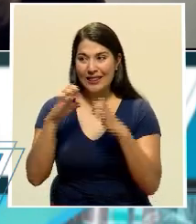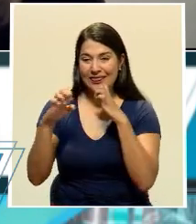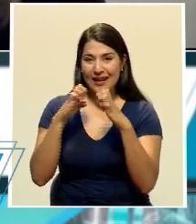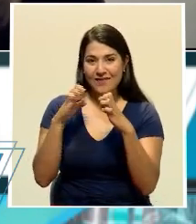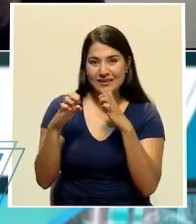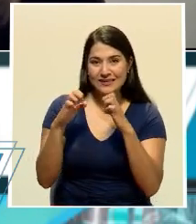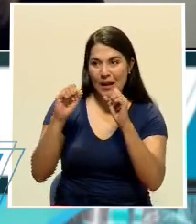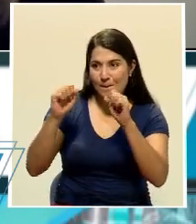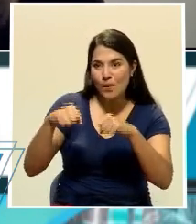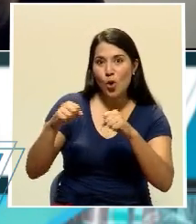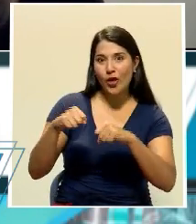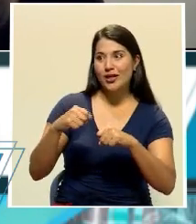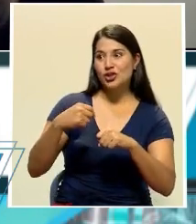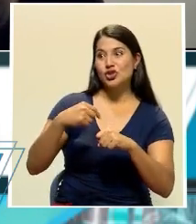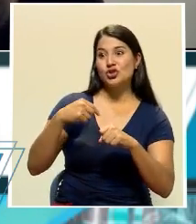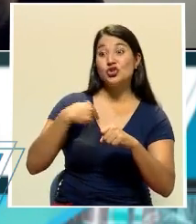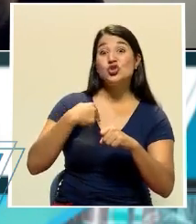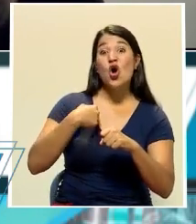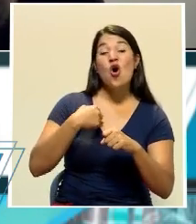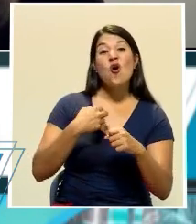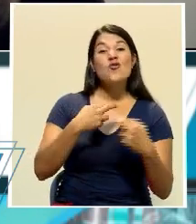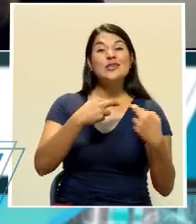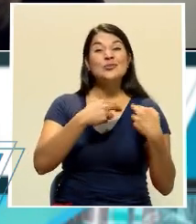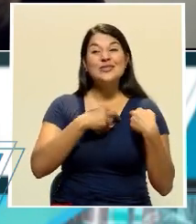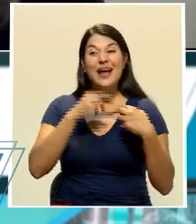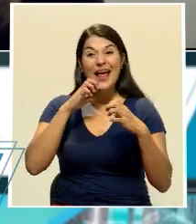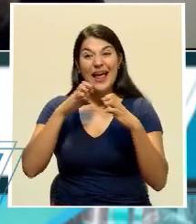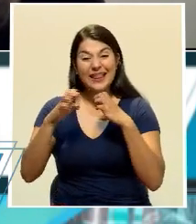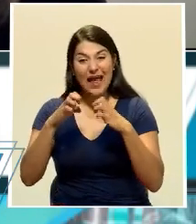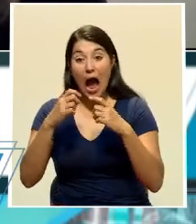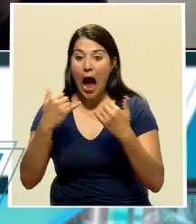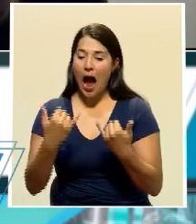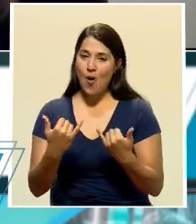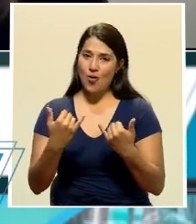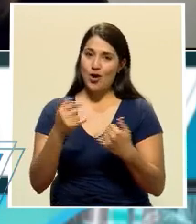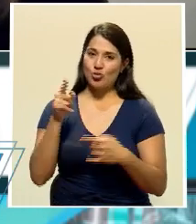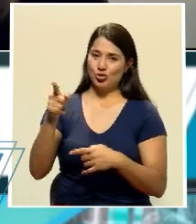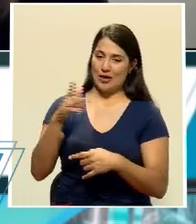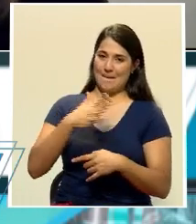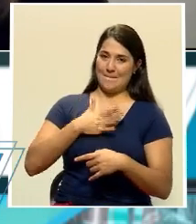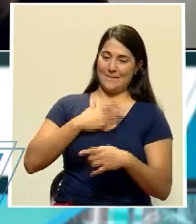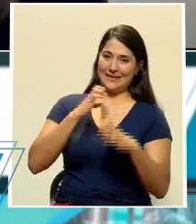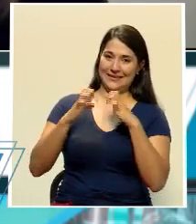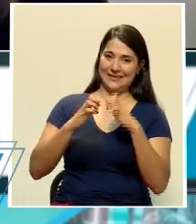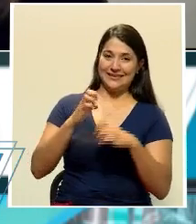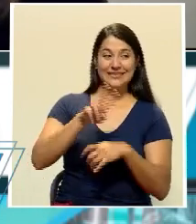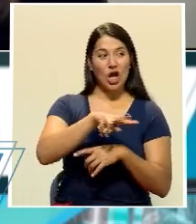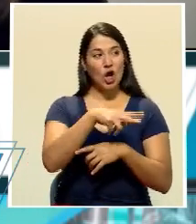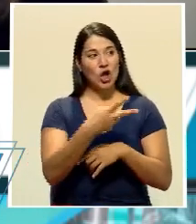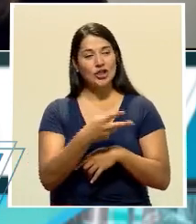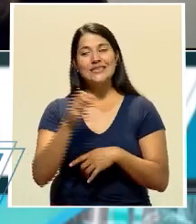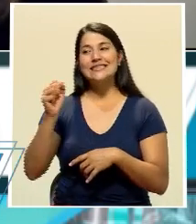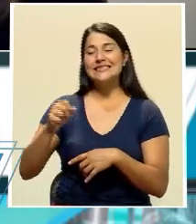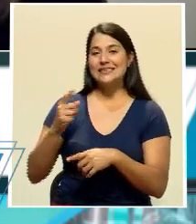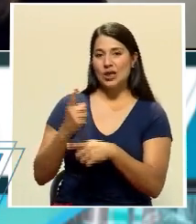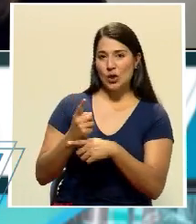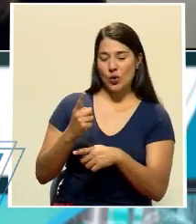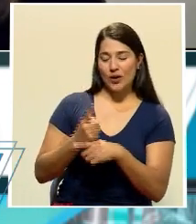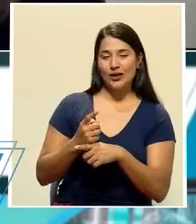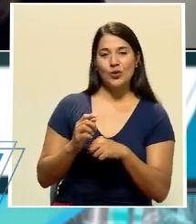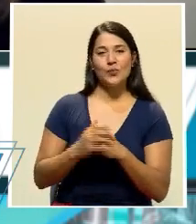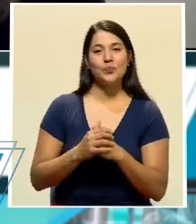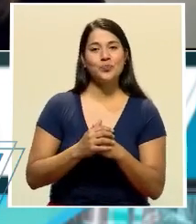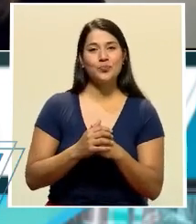desafío de ser entrevistada. Te tocó del otro lado. Exacto. Vilma, en muchas áreas la pandemia